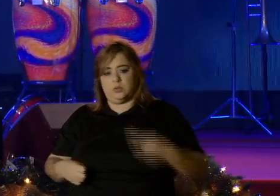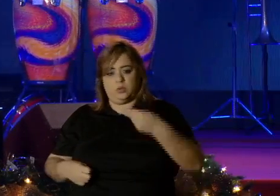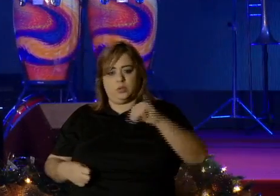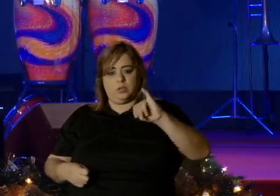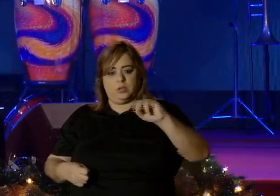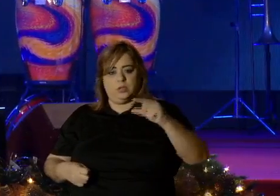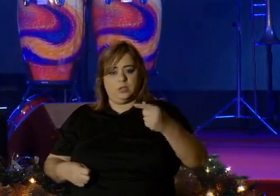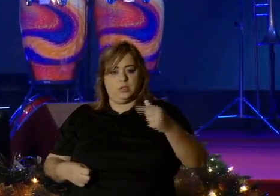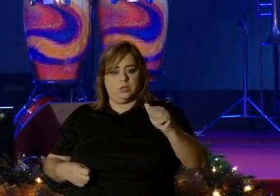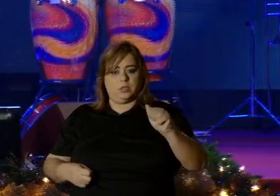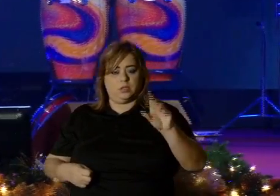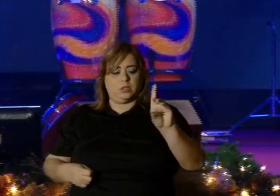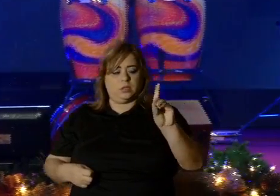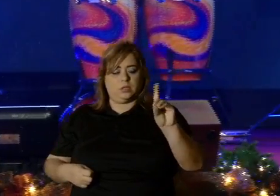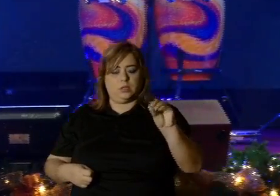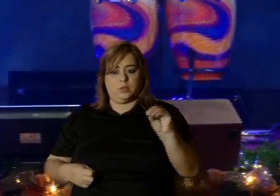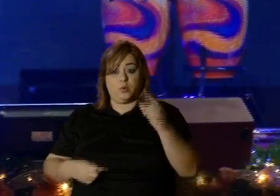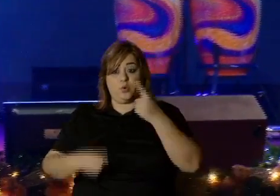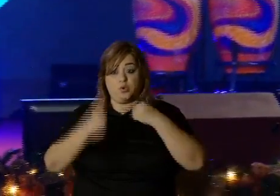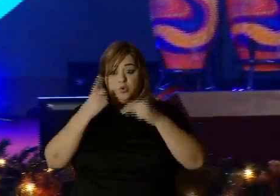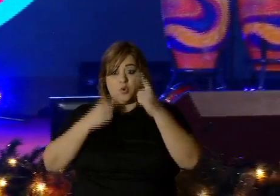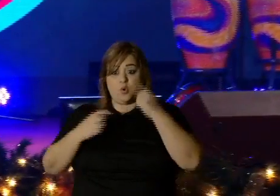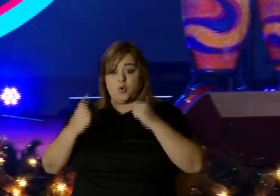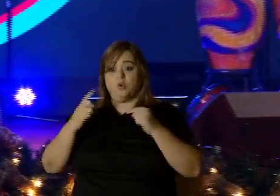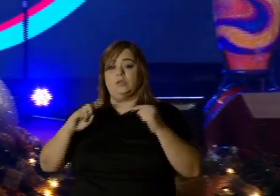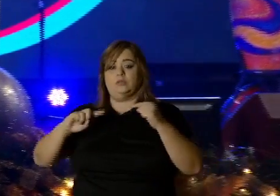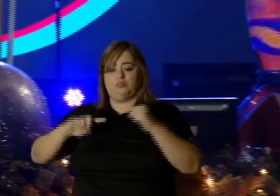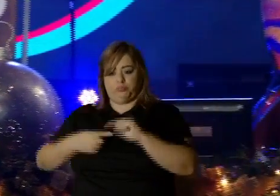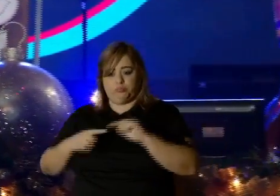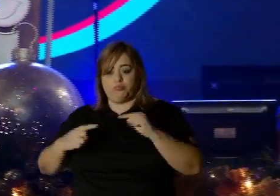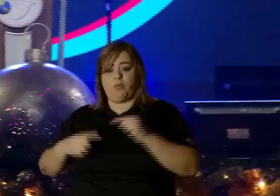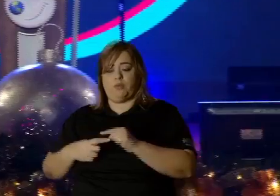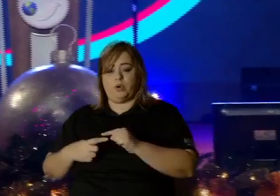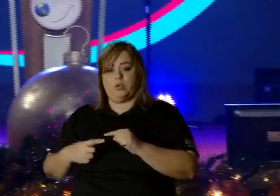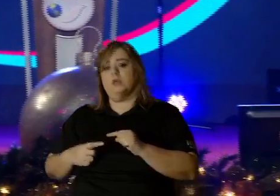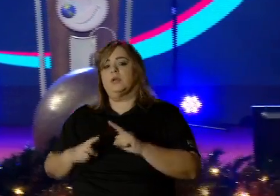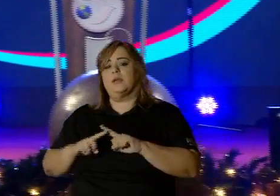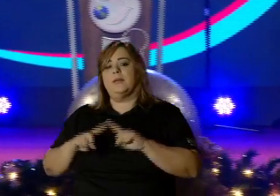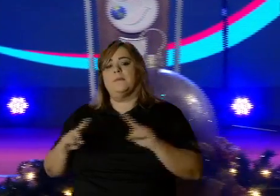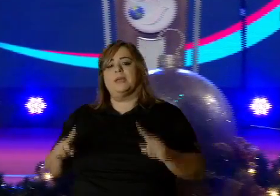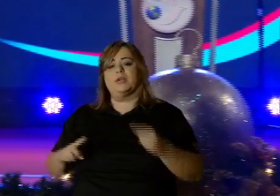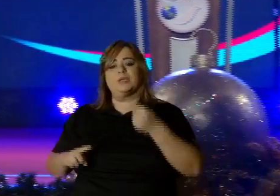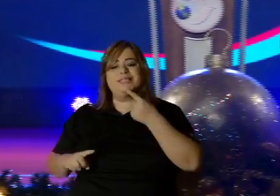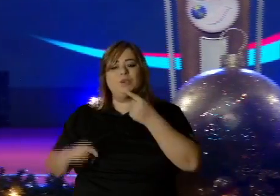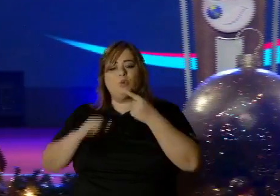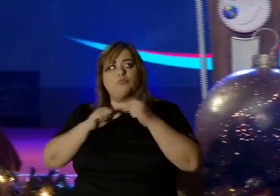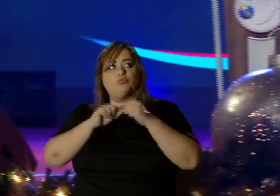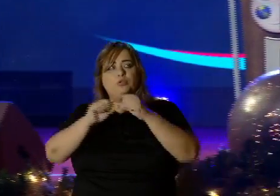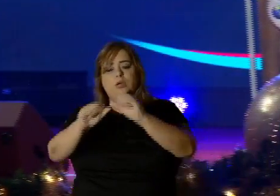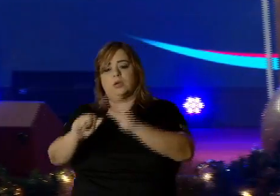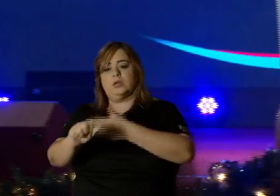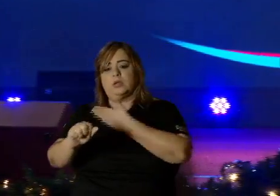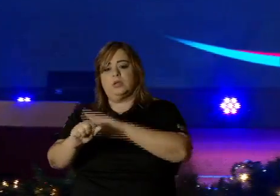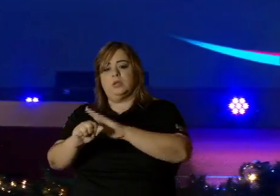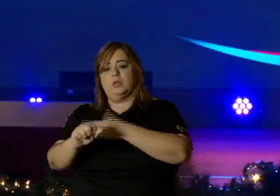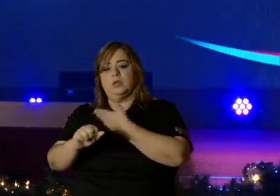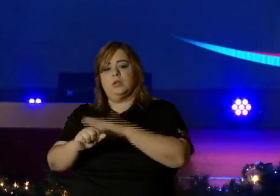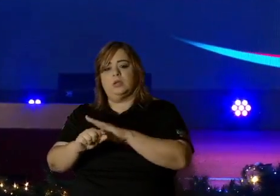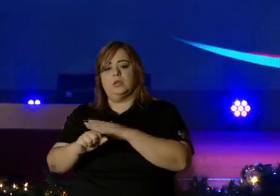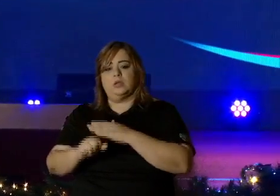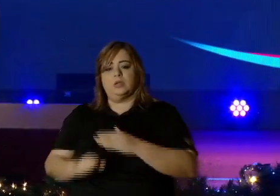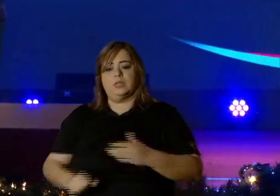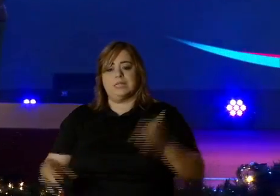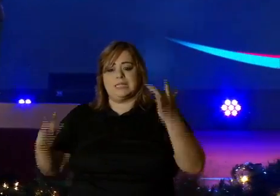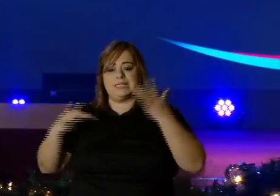también lloré. Claro que lloré. Yo también sufrí. Claro que sufrí. Pero seguía cantando. Sanas todo